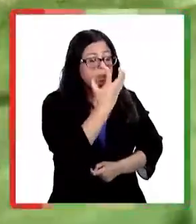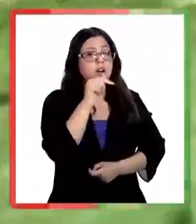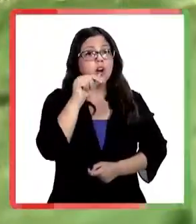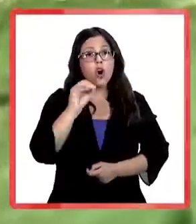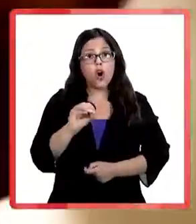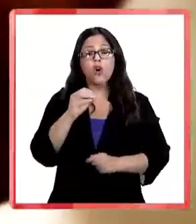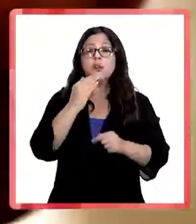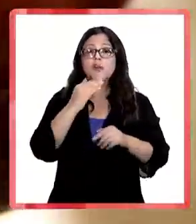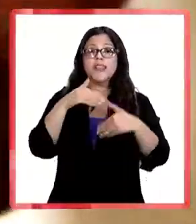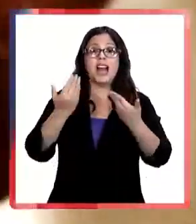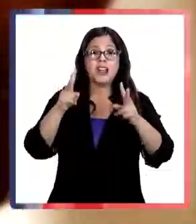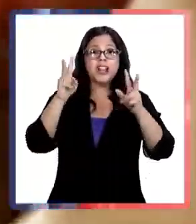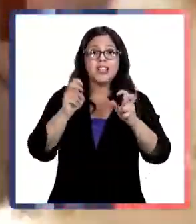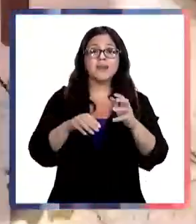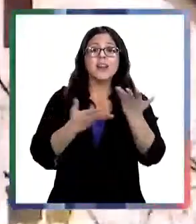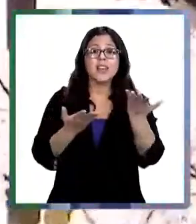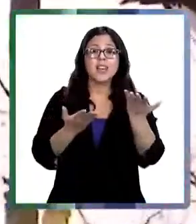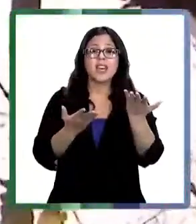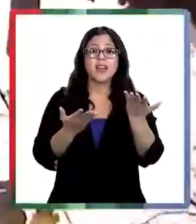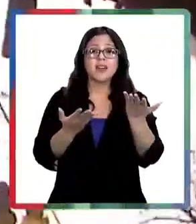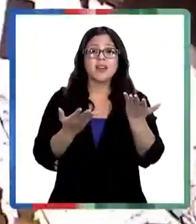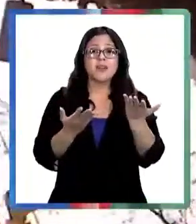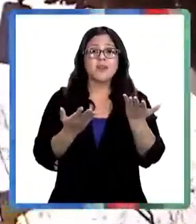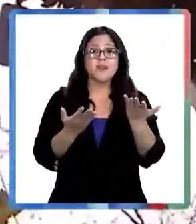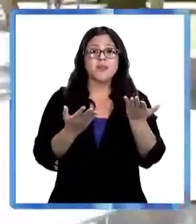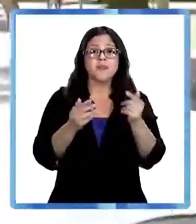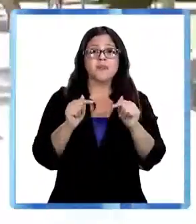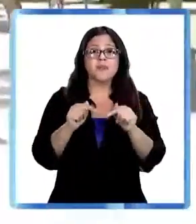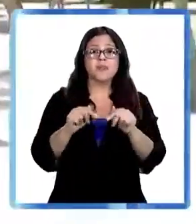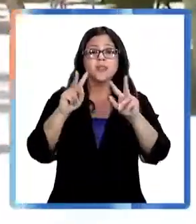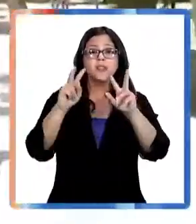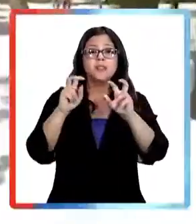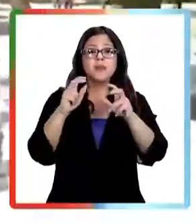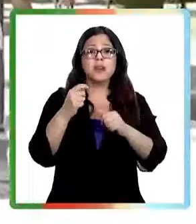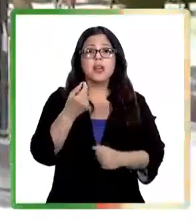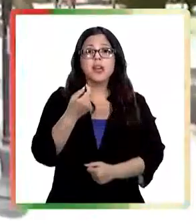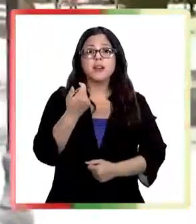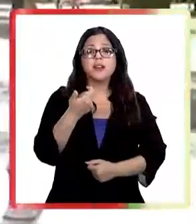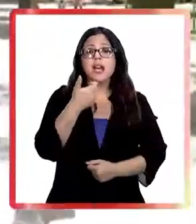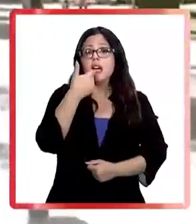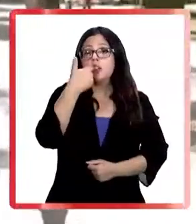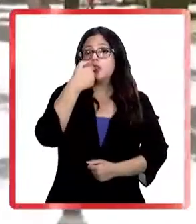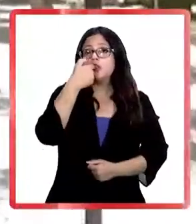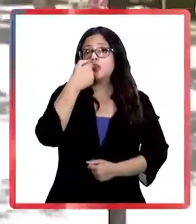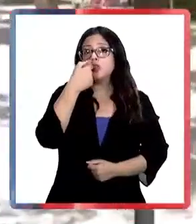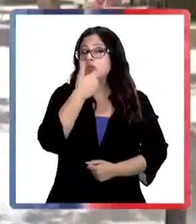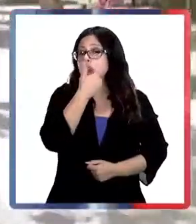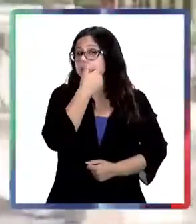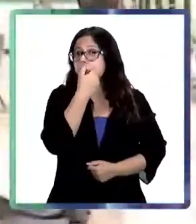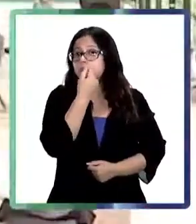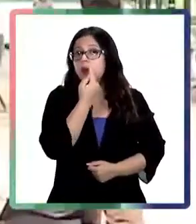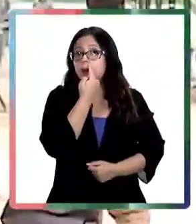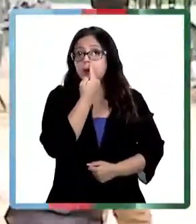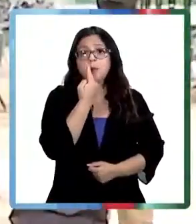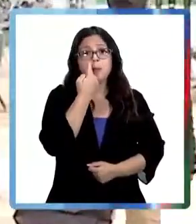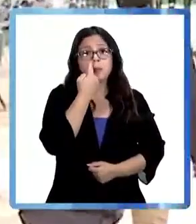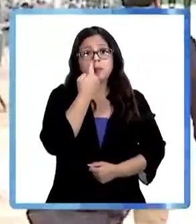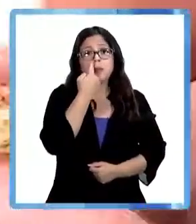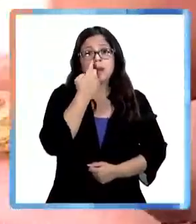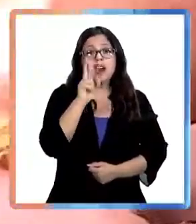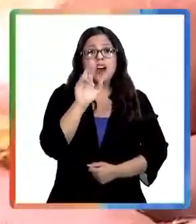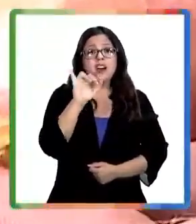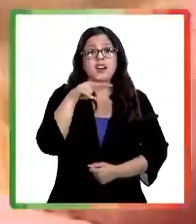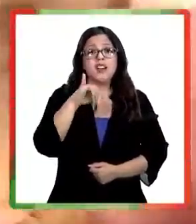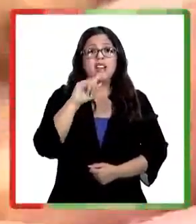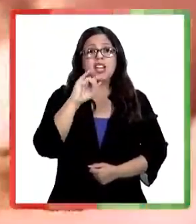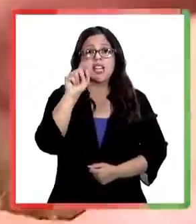ahora se ha demostrado la utilidad mayor de los antialérgicos de los corticoides nasales para disminuir la rinitis alérgica, por ejemplo. Hay otras personas